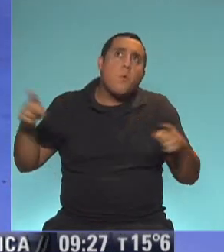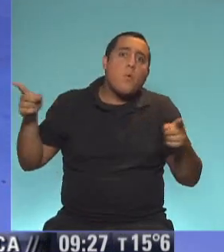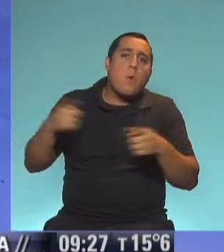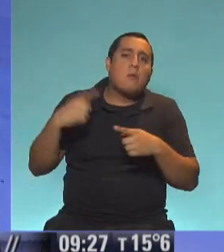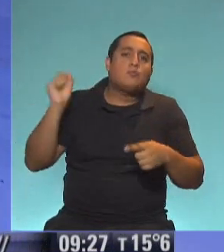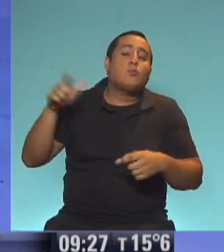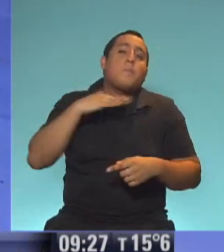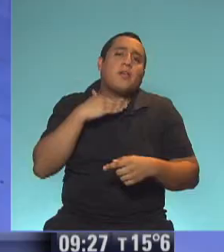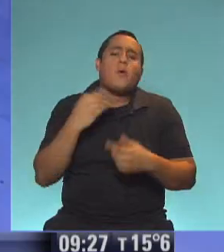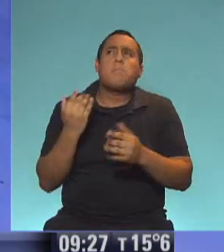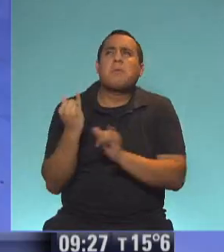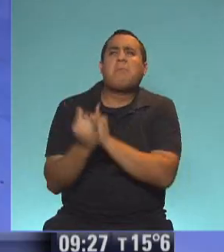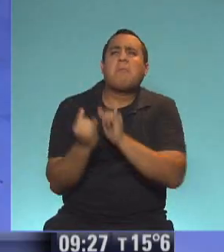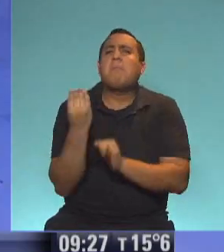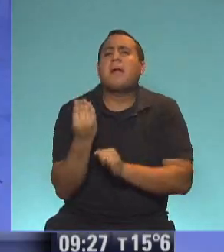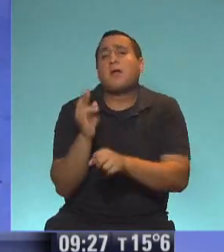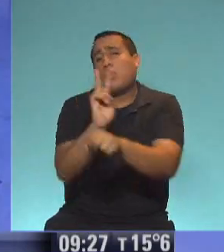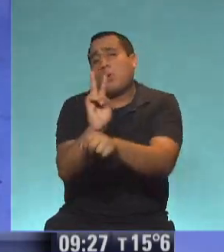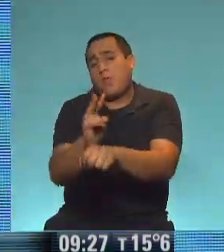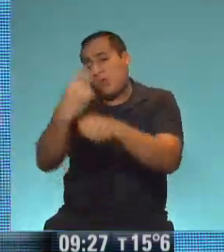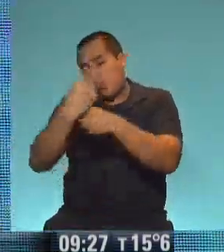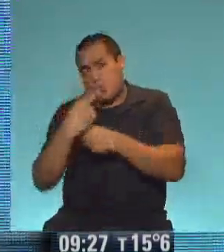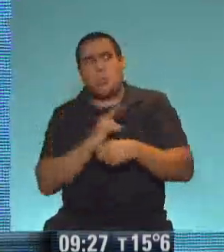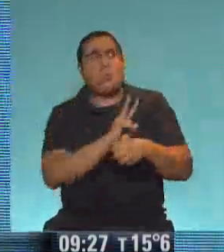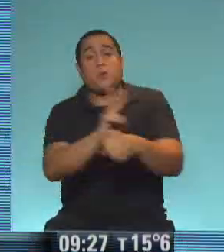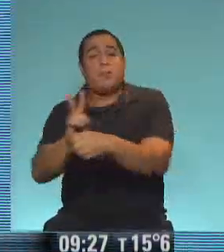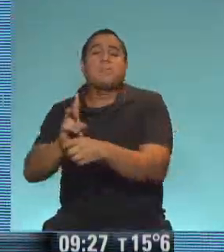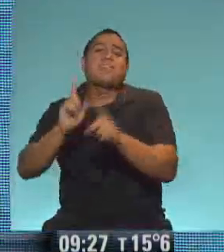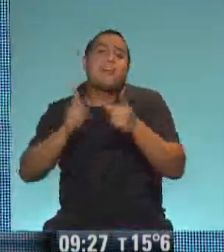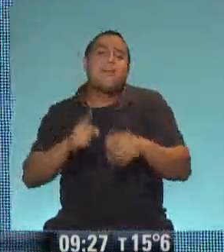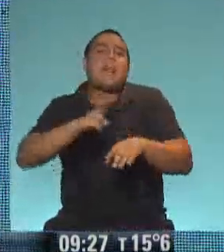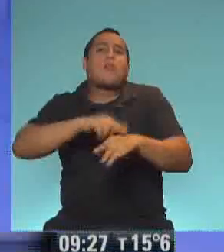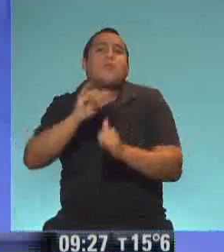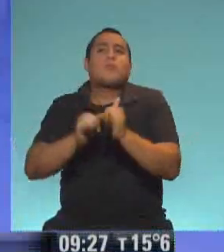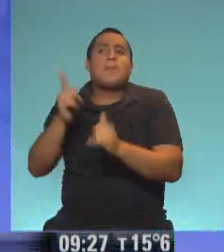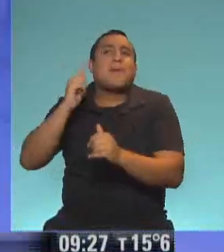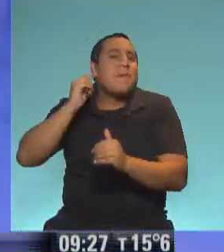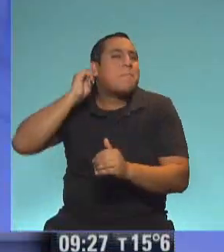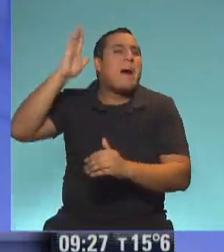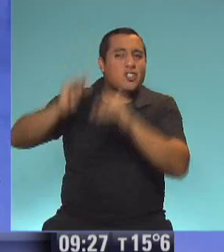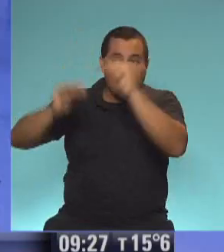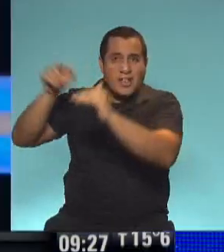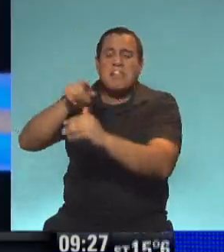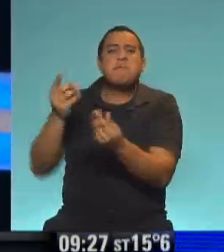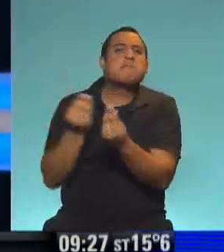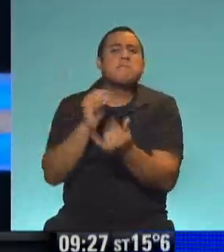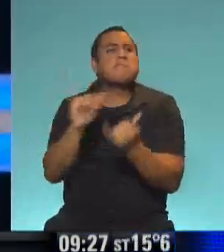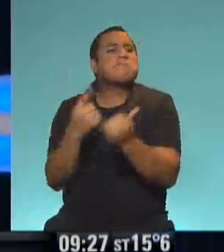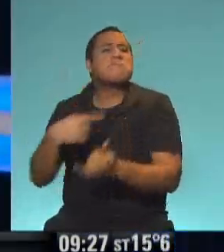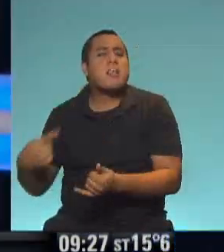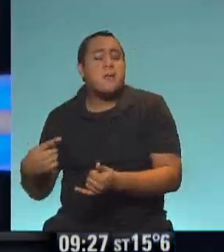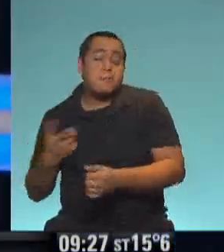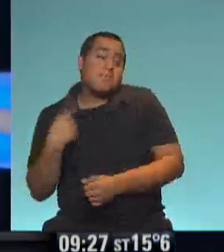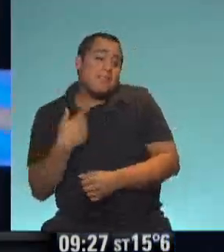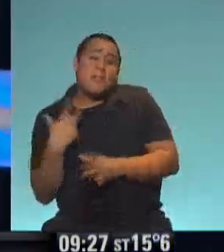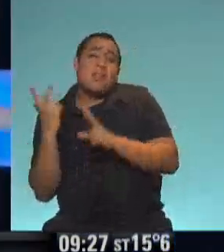cuidarnos, para cuidarte. Y hay recomendaciones también para los chicos y los grandes. Para los grandes, señor, ¿qué les decimos? Y los grandes siempre les decimos